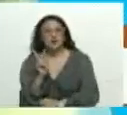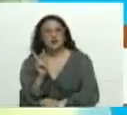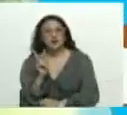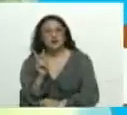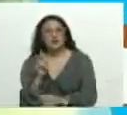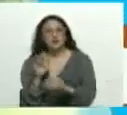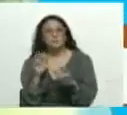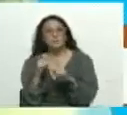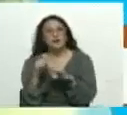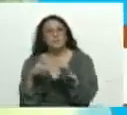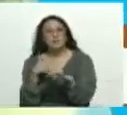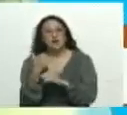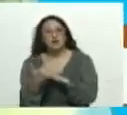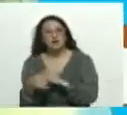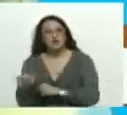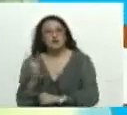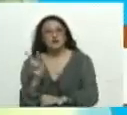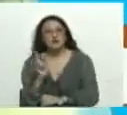el proyecto venezolano